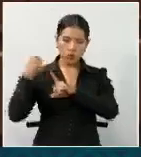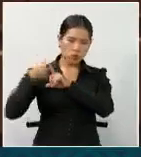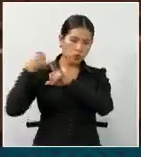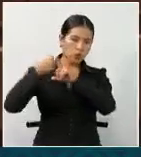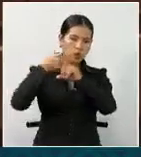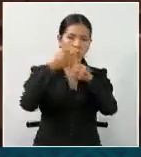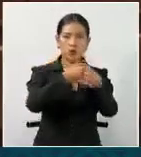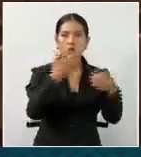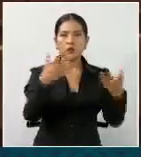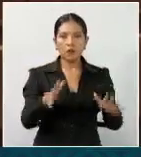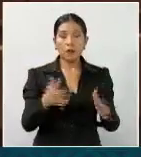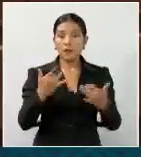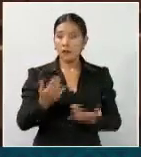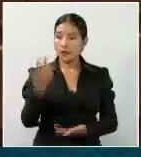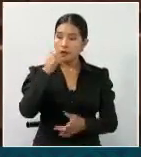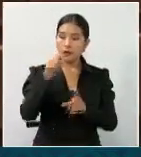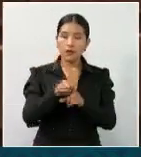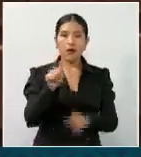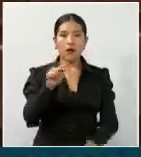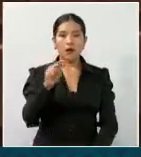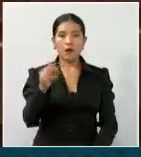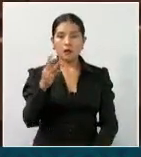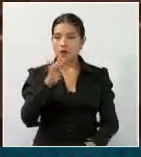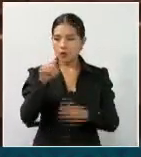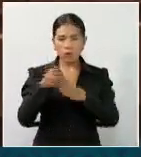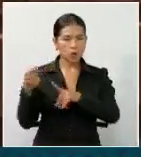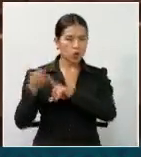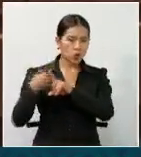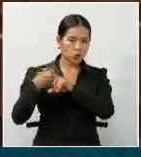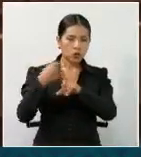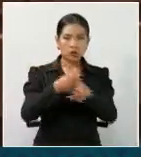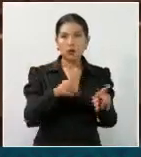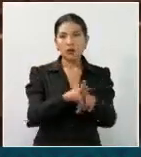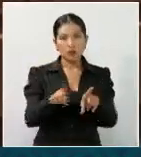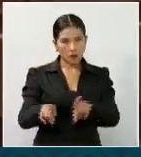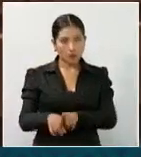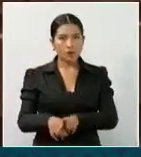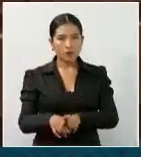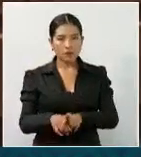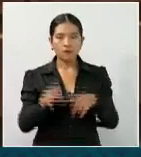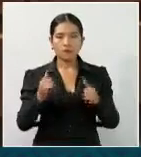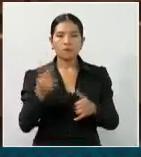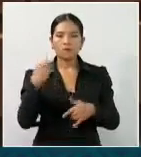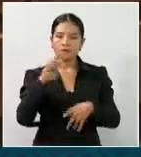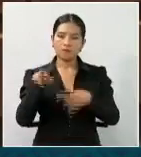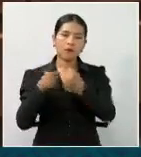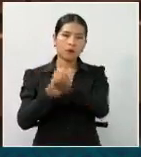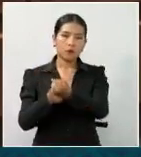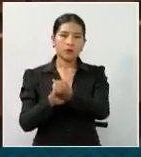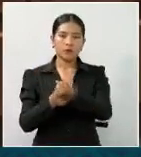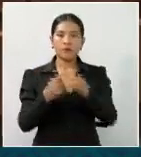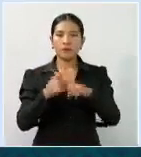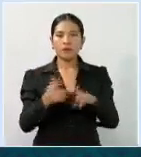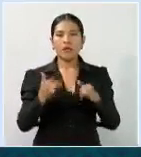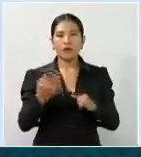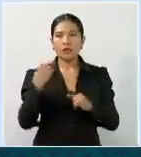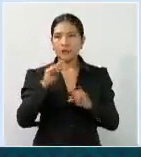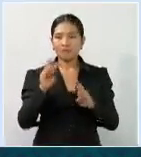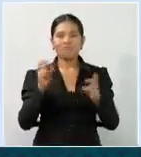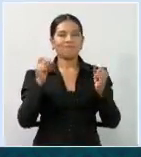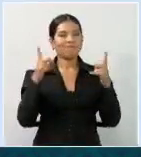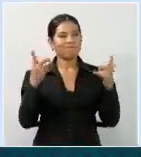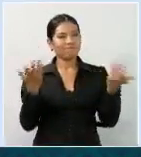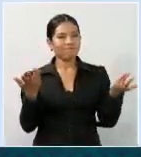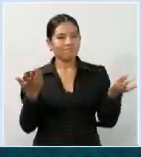y nuestra hermana Ana María también viene de esas luchas, por lo tanto, pues nosotros hemos venido a apoyar, pero llama mucho la atención, ¿no?, de que aquí